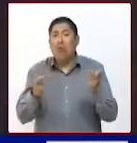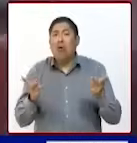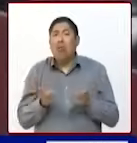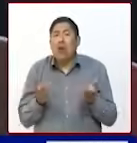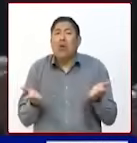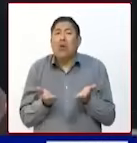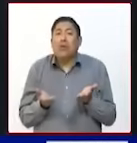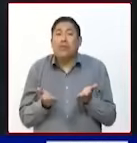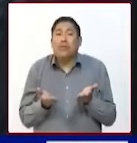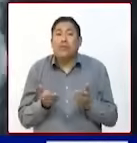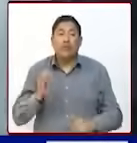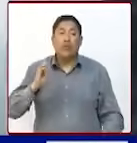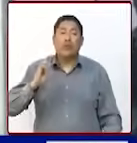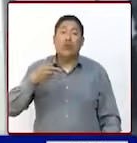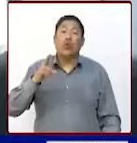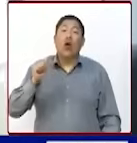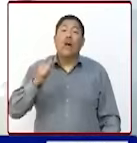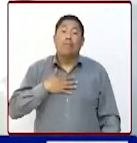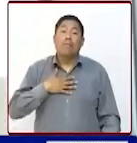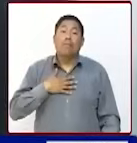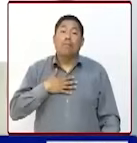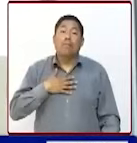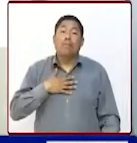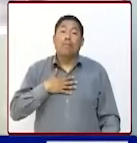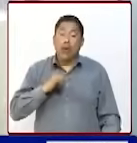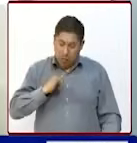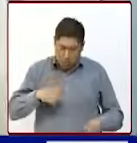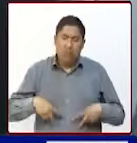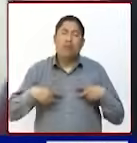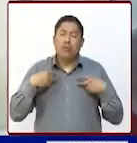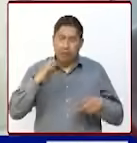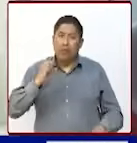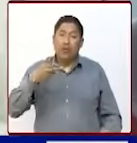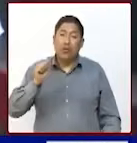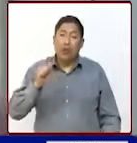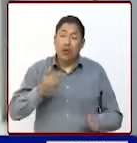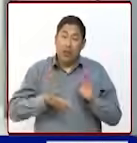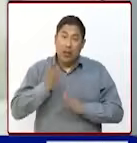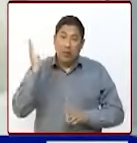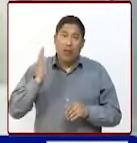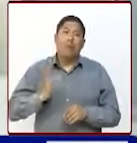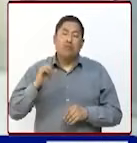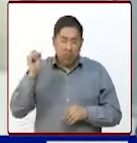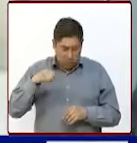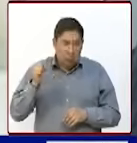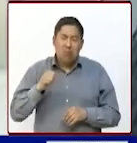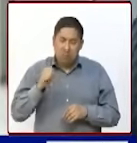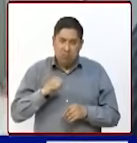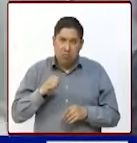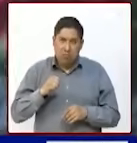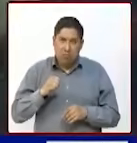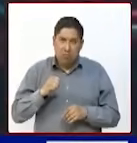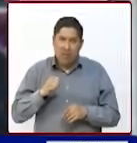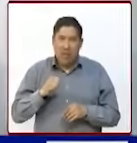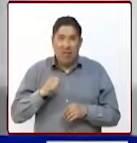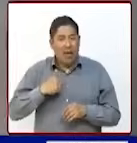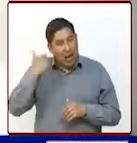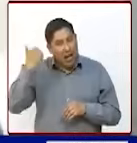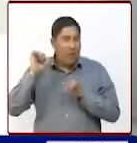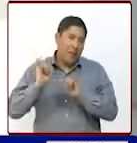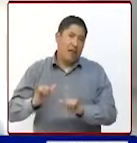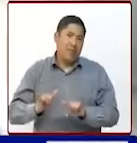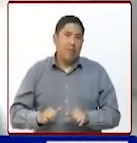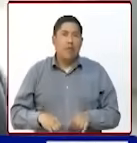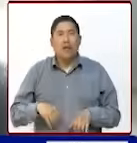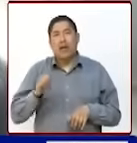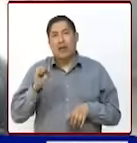hacia dónde. Chua. ¿Usted vive en Chua? Sí. ¿Retornando para el censo? No, me voy a quedar allá.